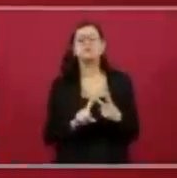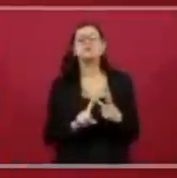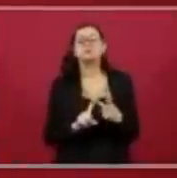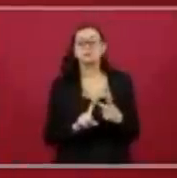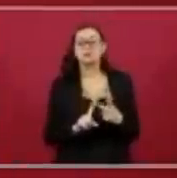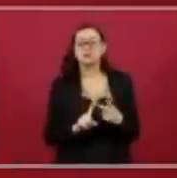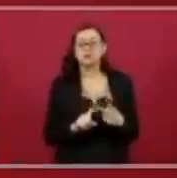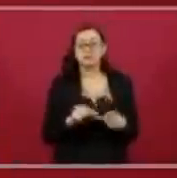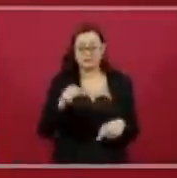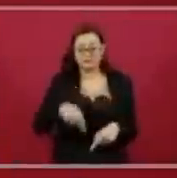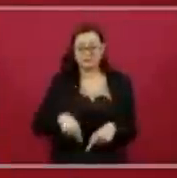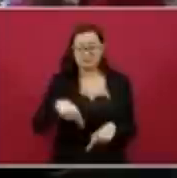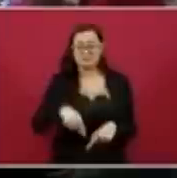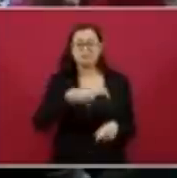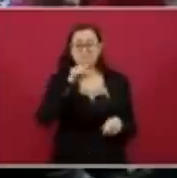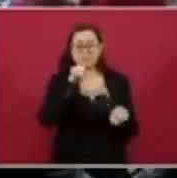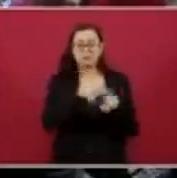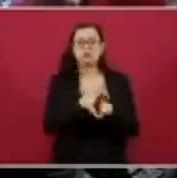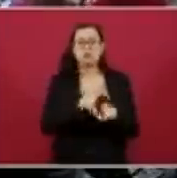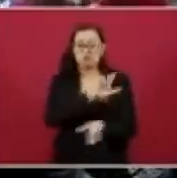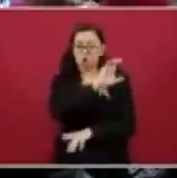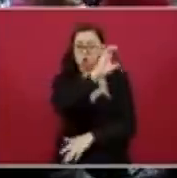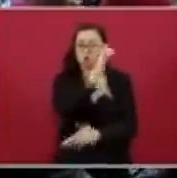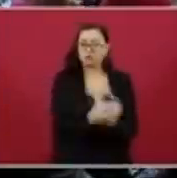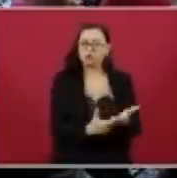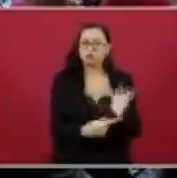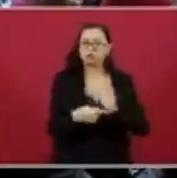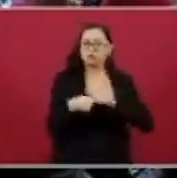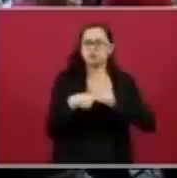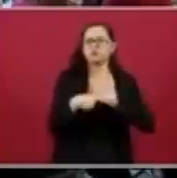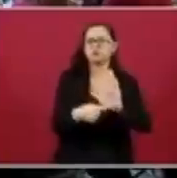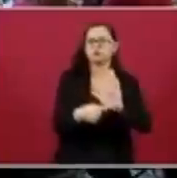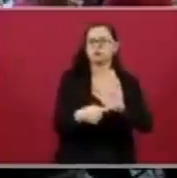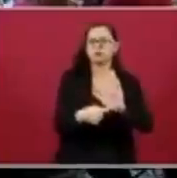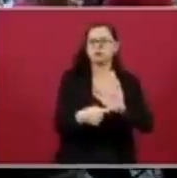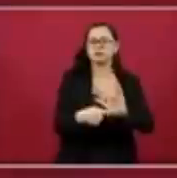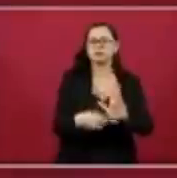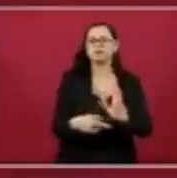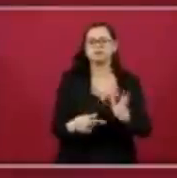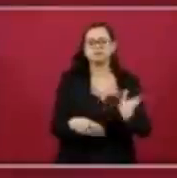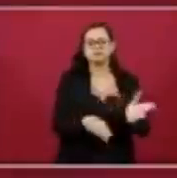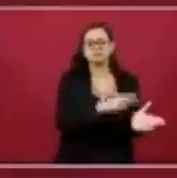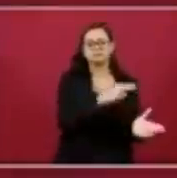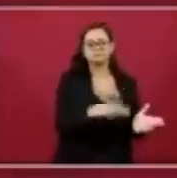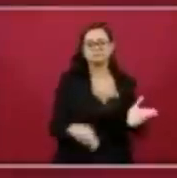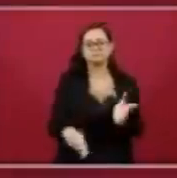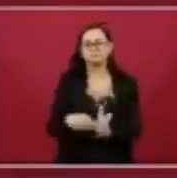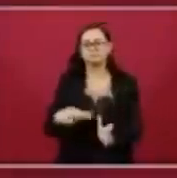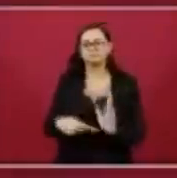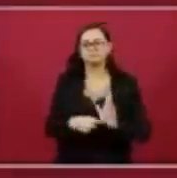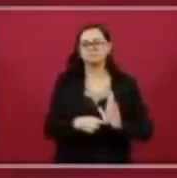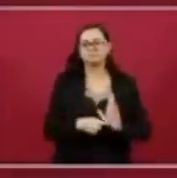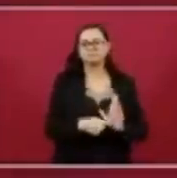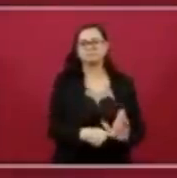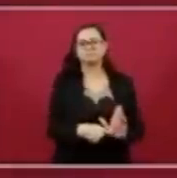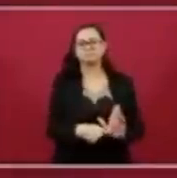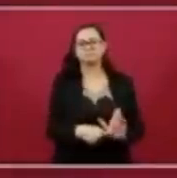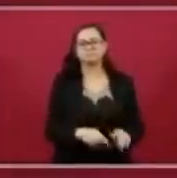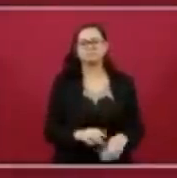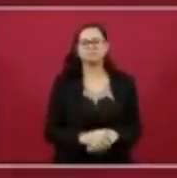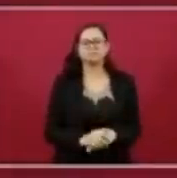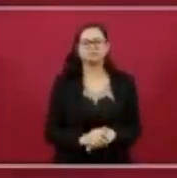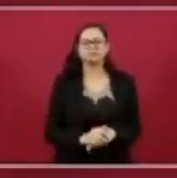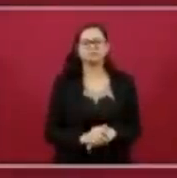aquí los contratos que se suscribieron. Esto tiene como su